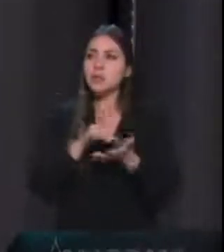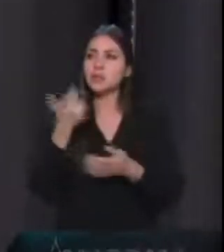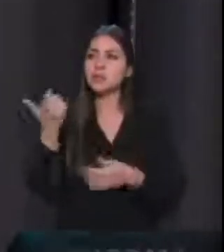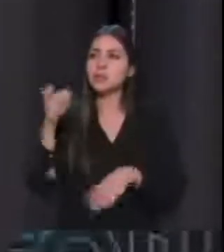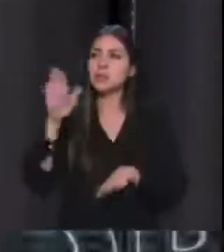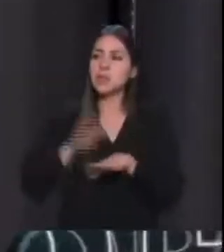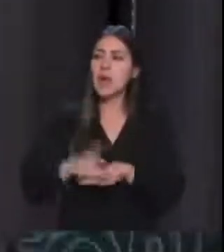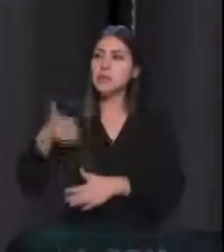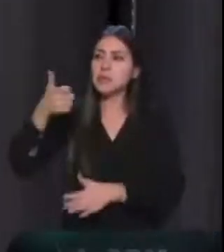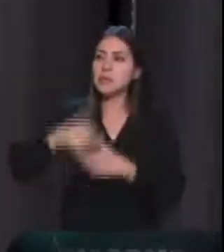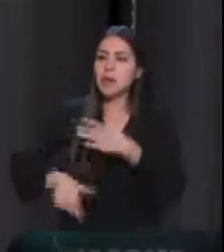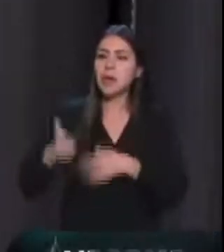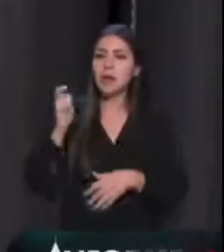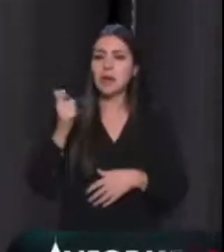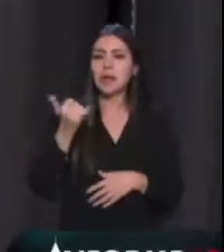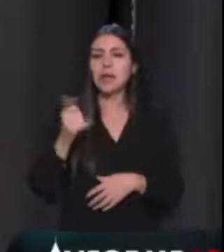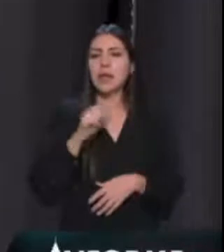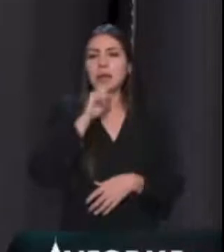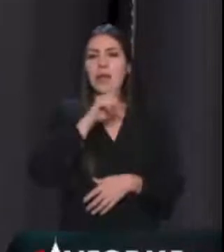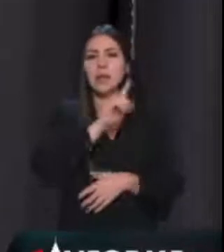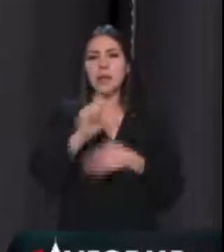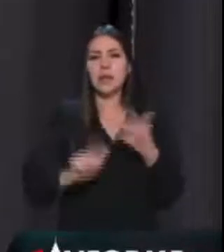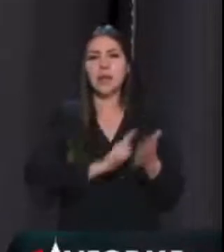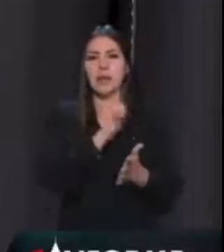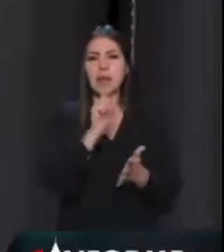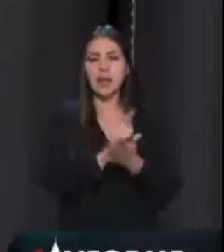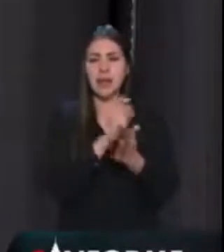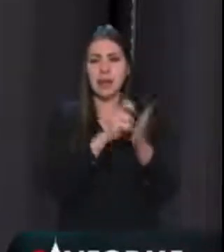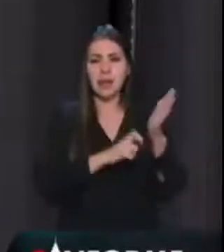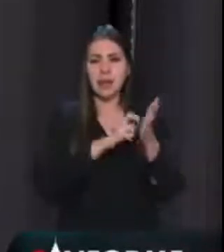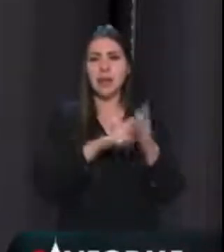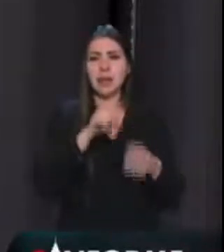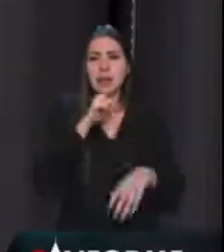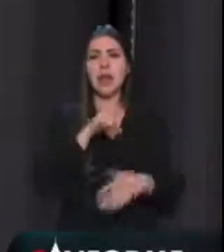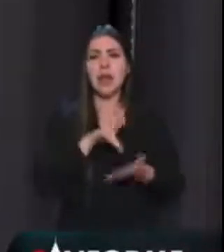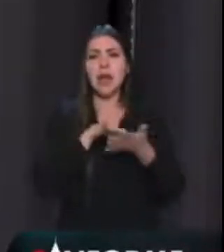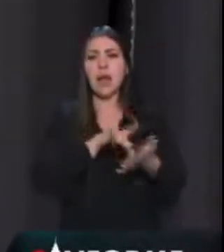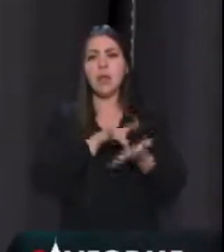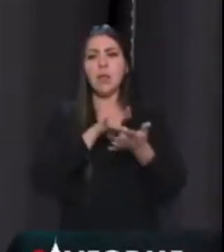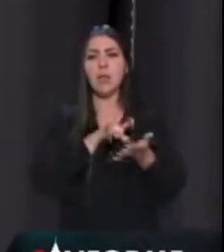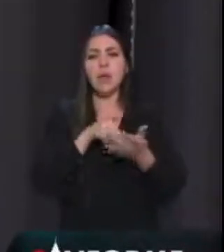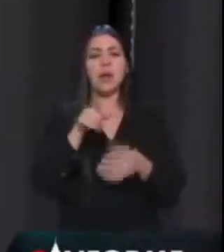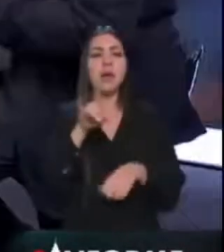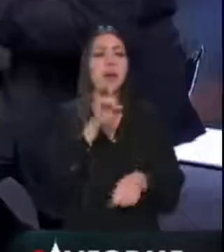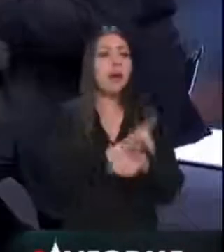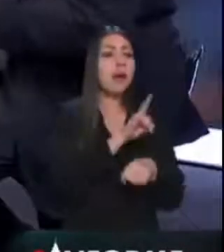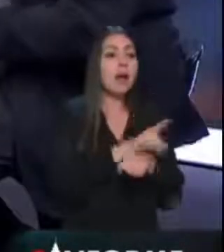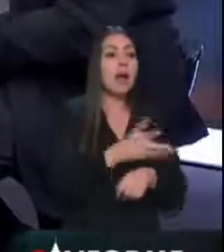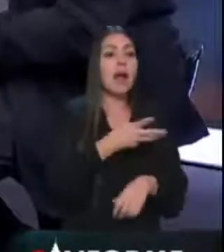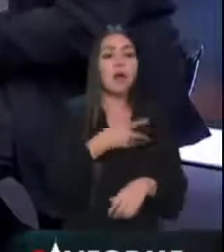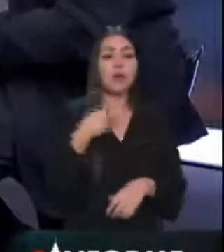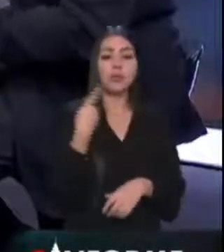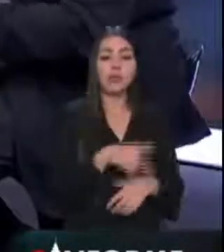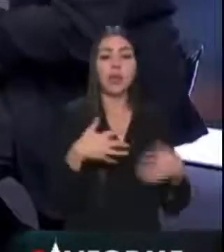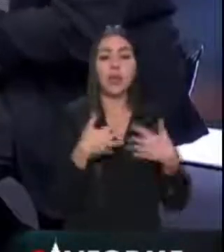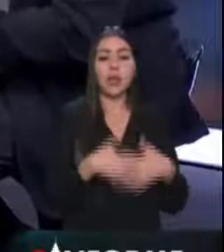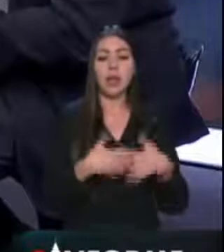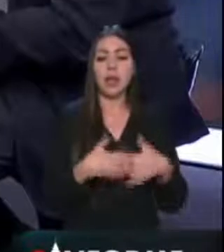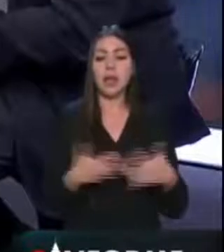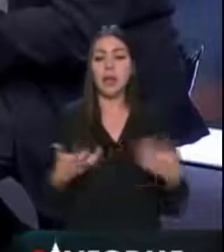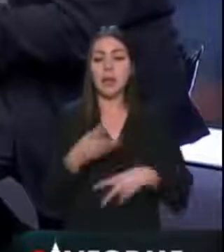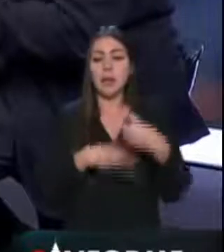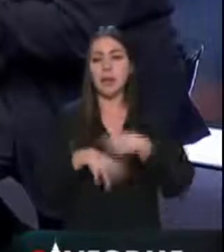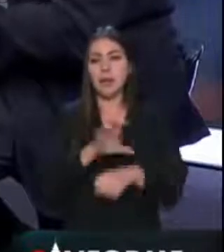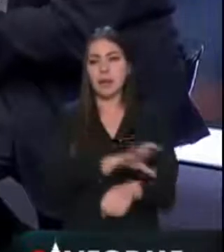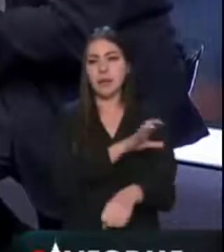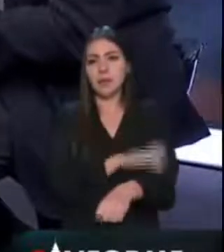también ataca todo el problema de la simulación con el autoabasto. Entonces, para mí se pontifica. Hay que tomar en cuenta que también las